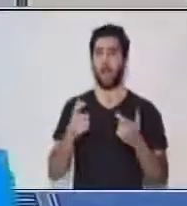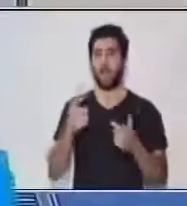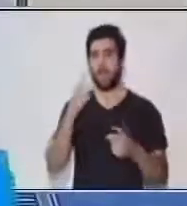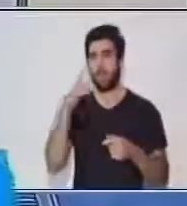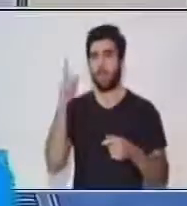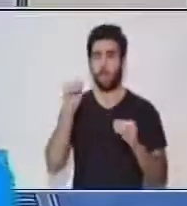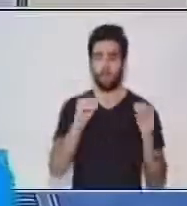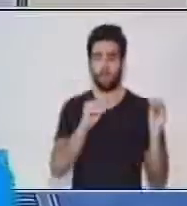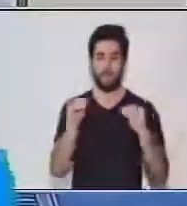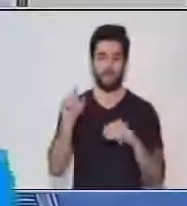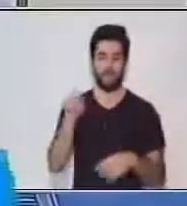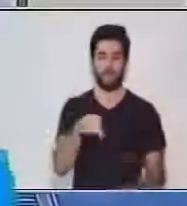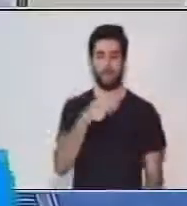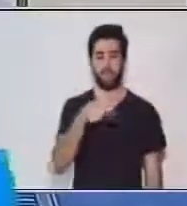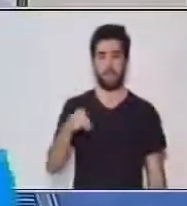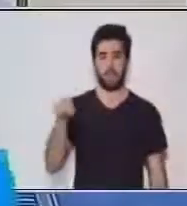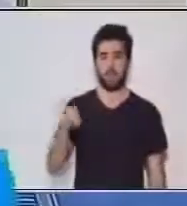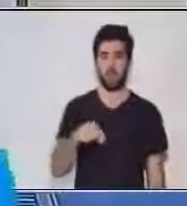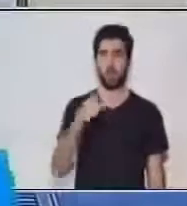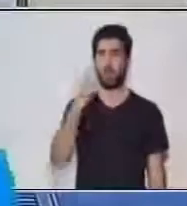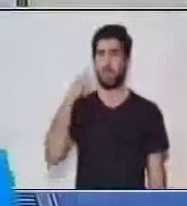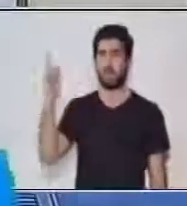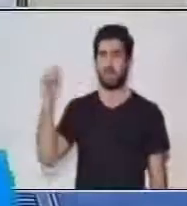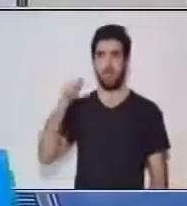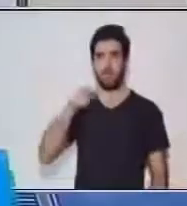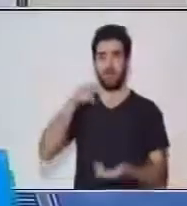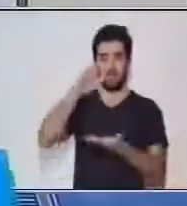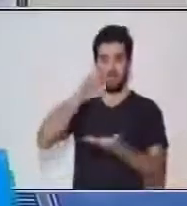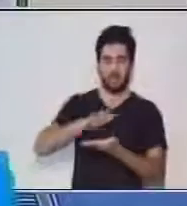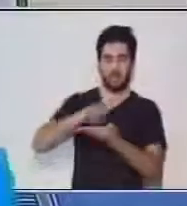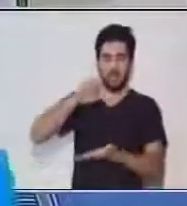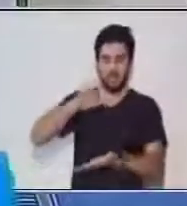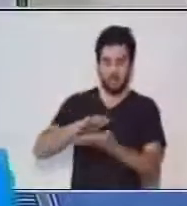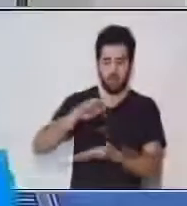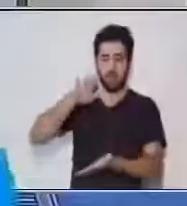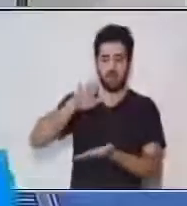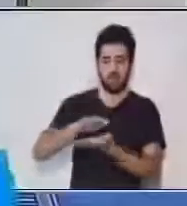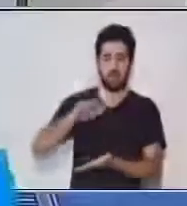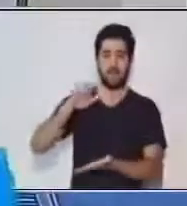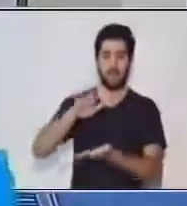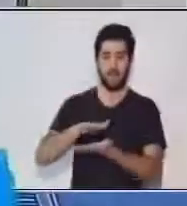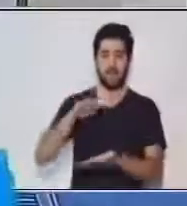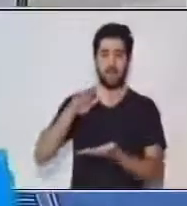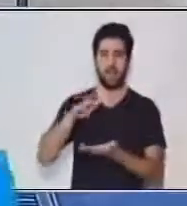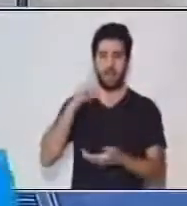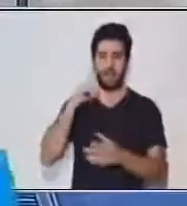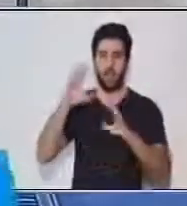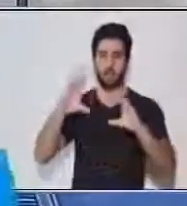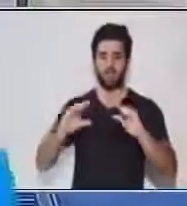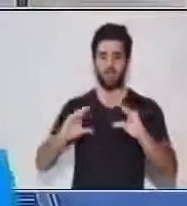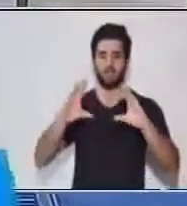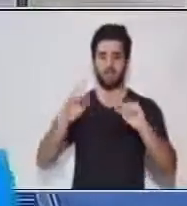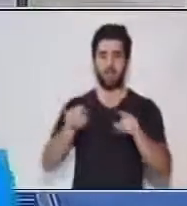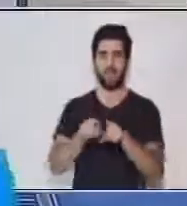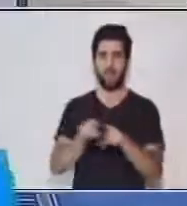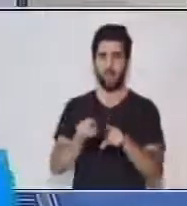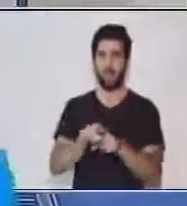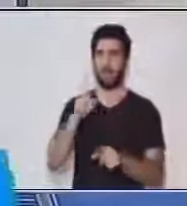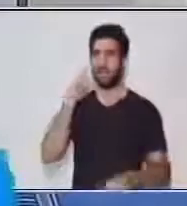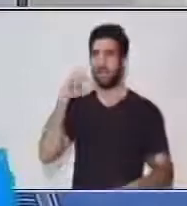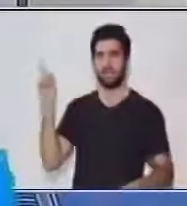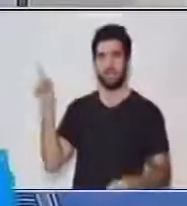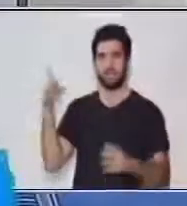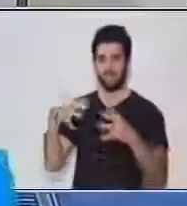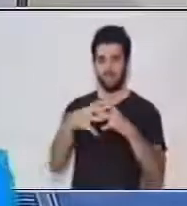es un resorte que tiene una masa. Nosotros para esto vamos a utilizar un juguete que muchas